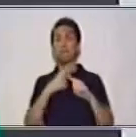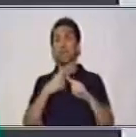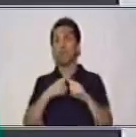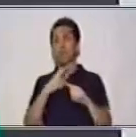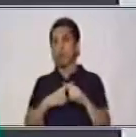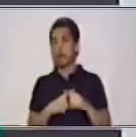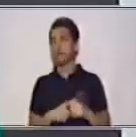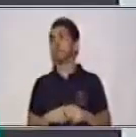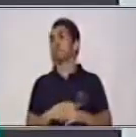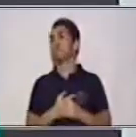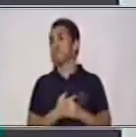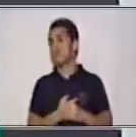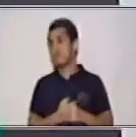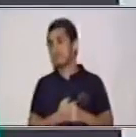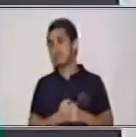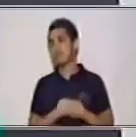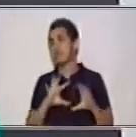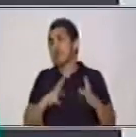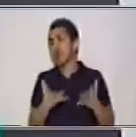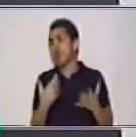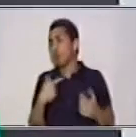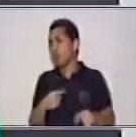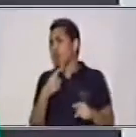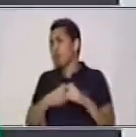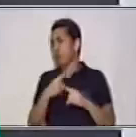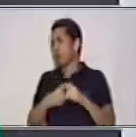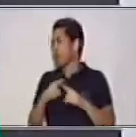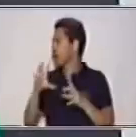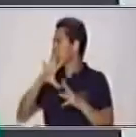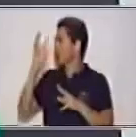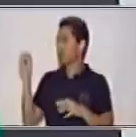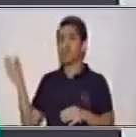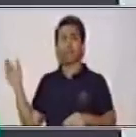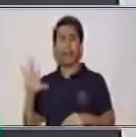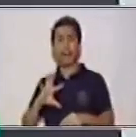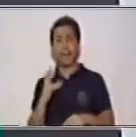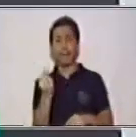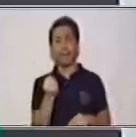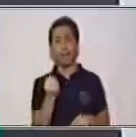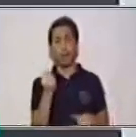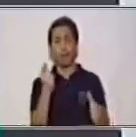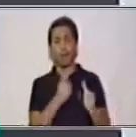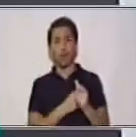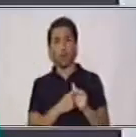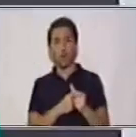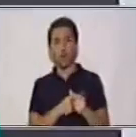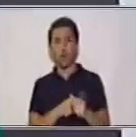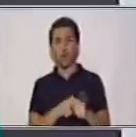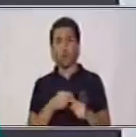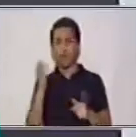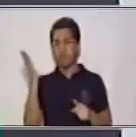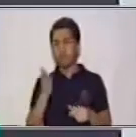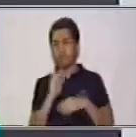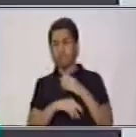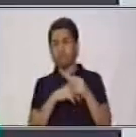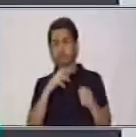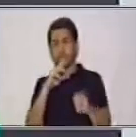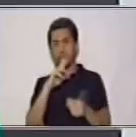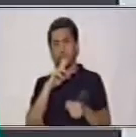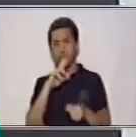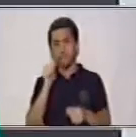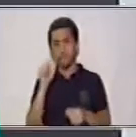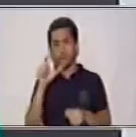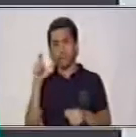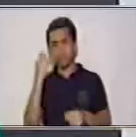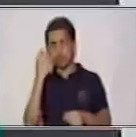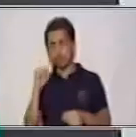Y entonces, ¿cómo multiplicamos un número entero por una fracción? El número entero debemos